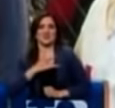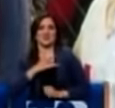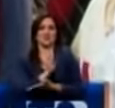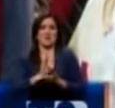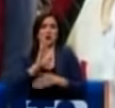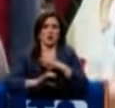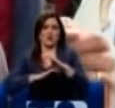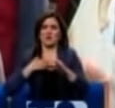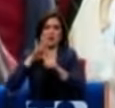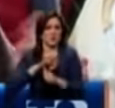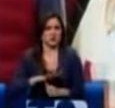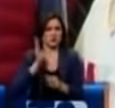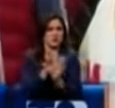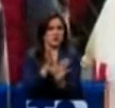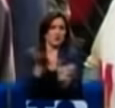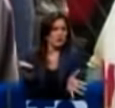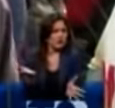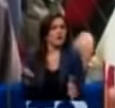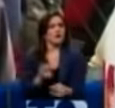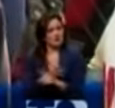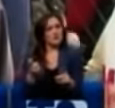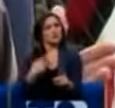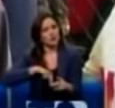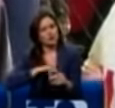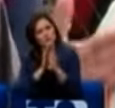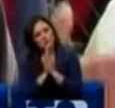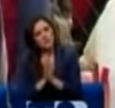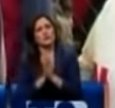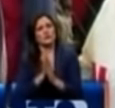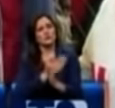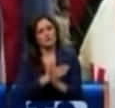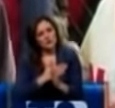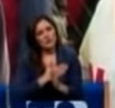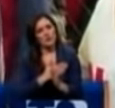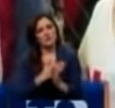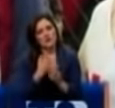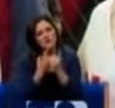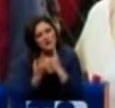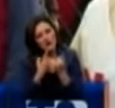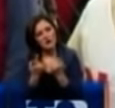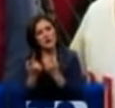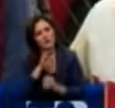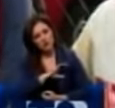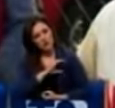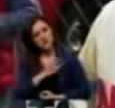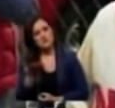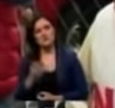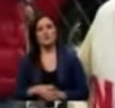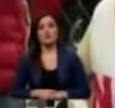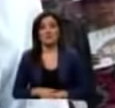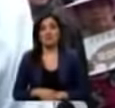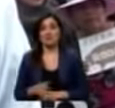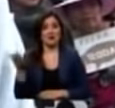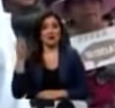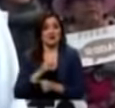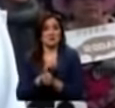ahorita. Nosotros hemos, en varias ocasiones, hemos pedido que se establezcan las mesas de diálogo y las mesas de trabajo. No lo ha hecho hasta el